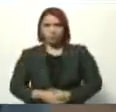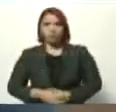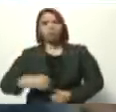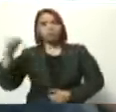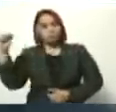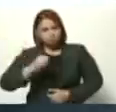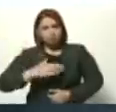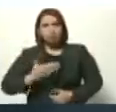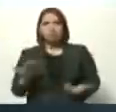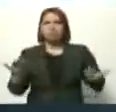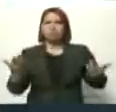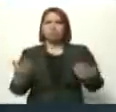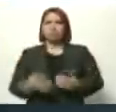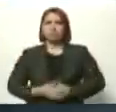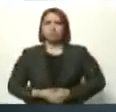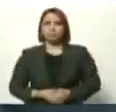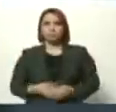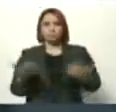podemos.